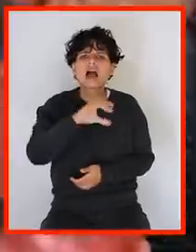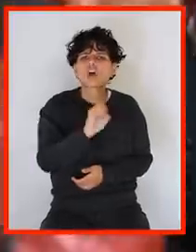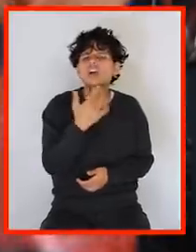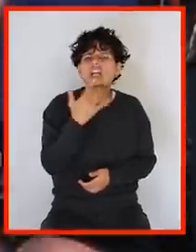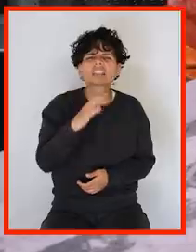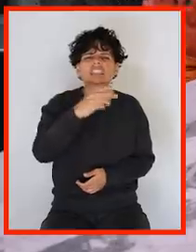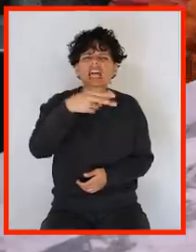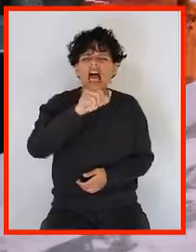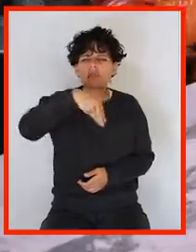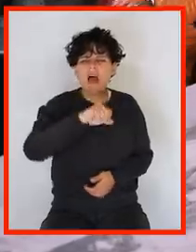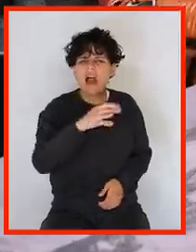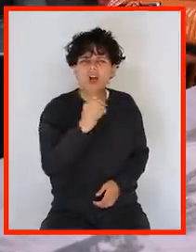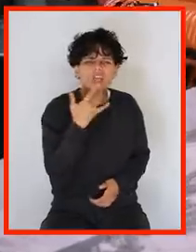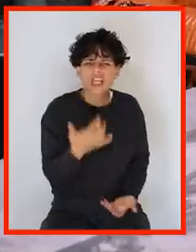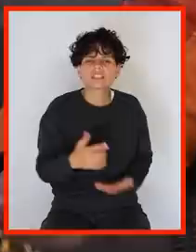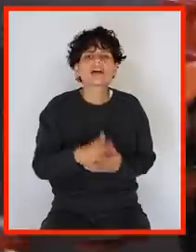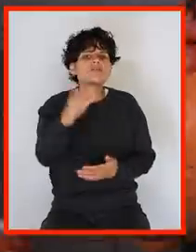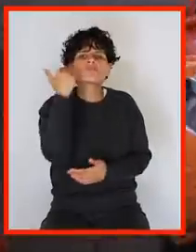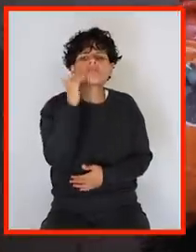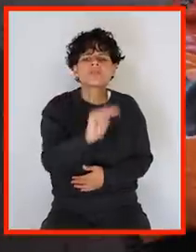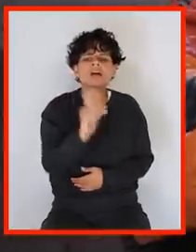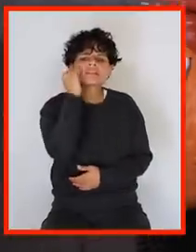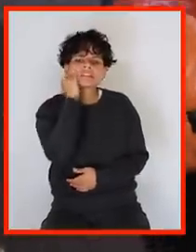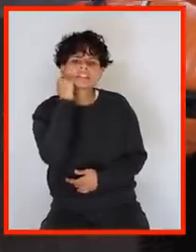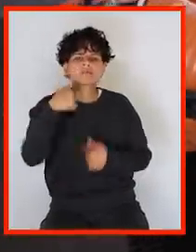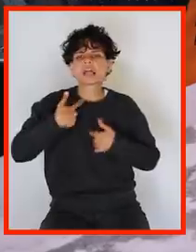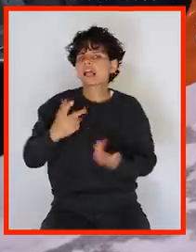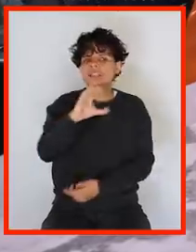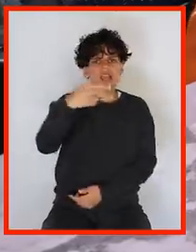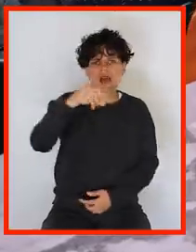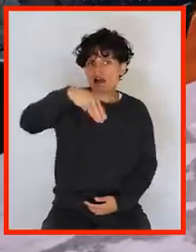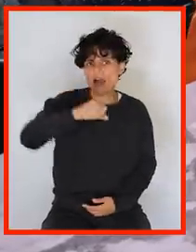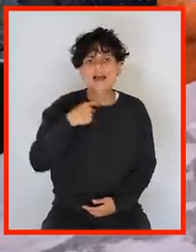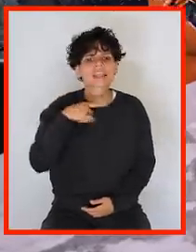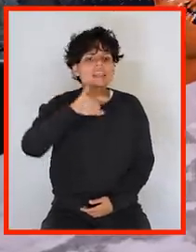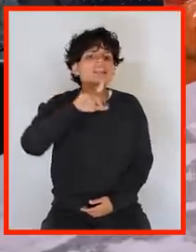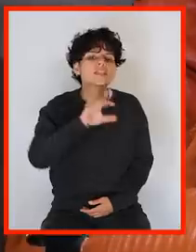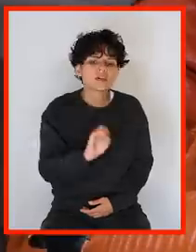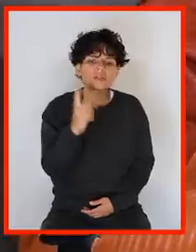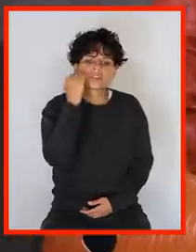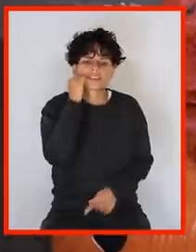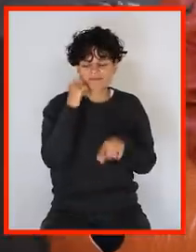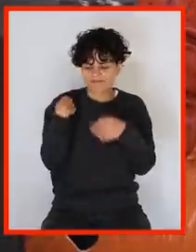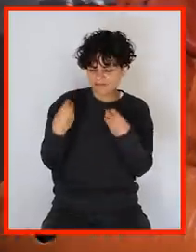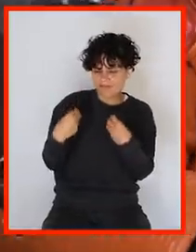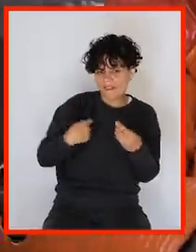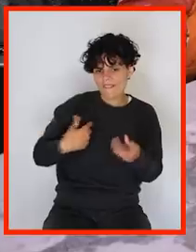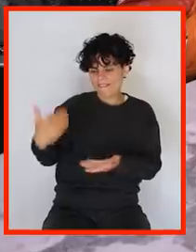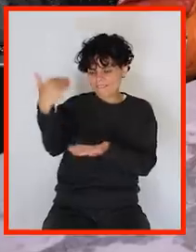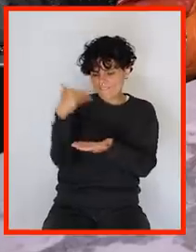soy un chamaco. ¿Pero por qué chamaco? ¿Por qué? Un chamaquito. ¿Por qué chamaquito? ¿Por qué chamaco? Toma. Gracias, puta, que estoy de verdad,